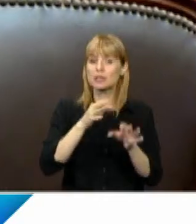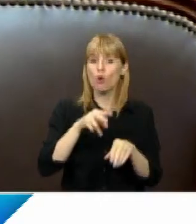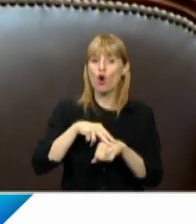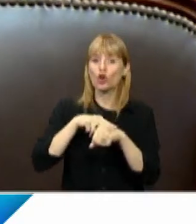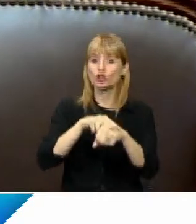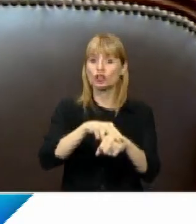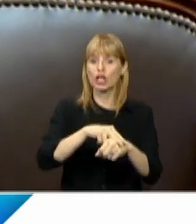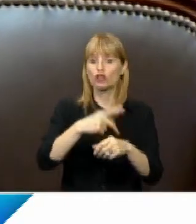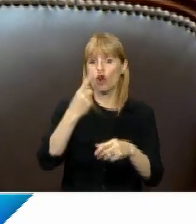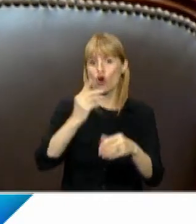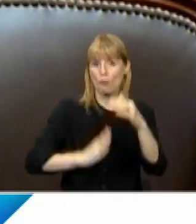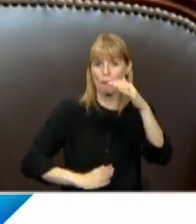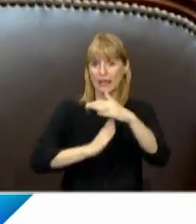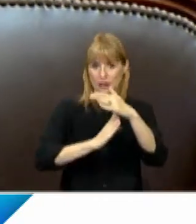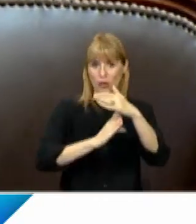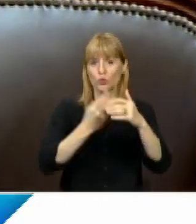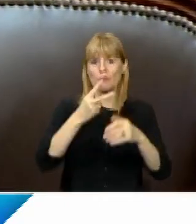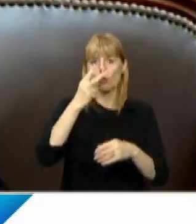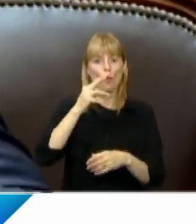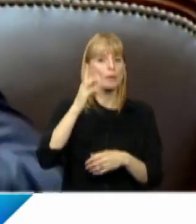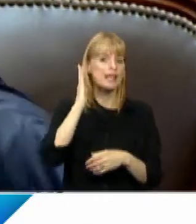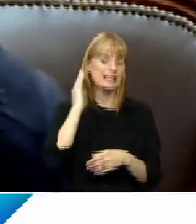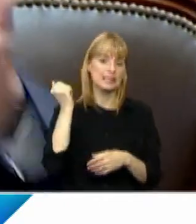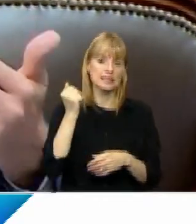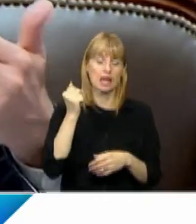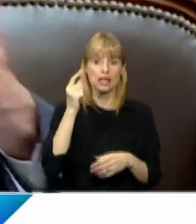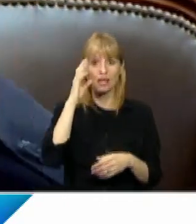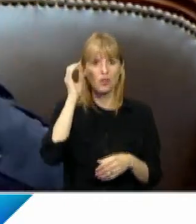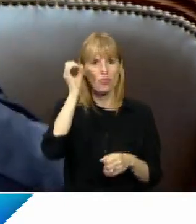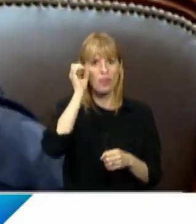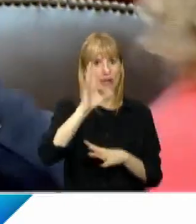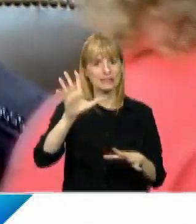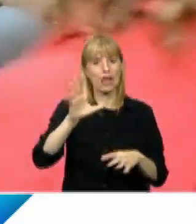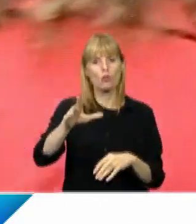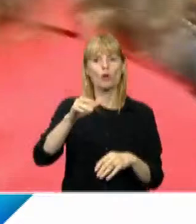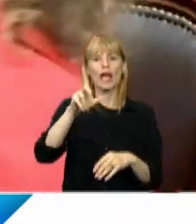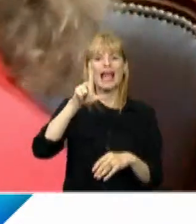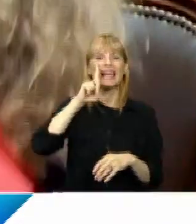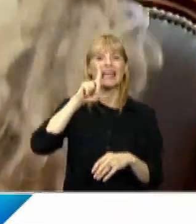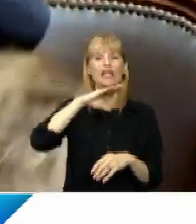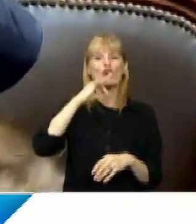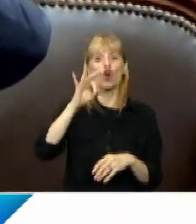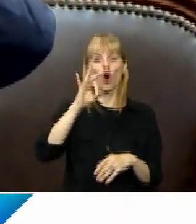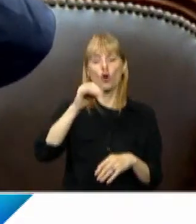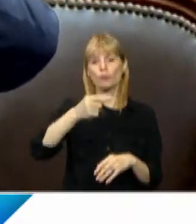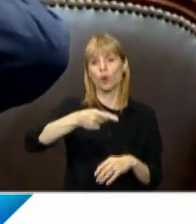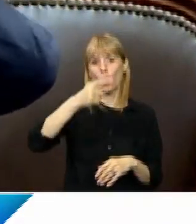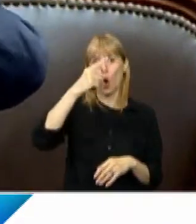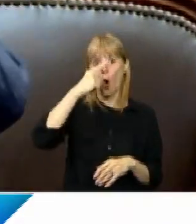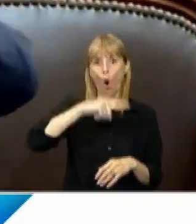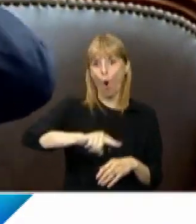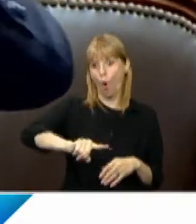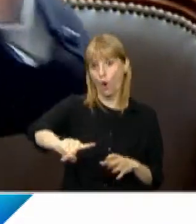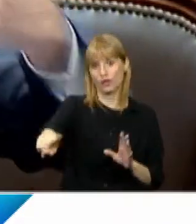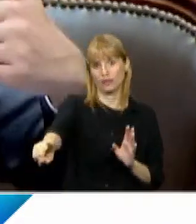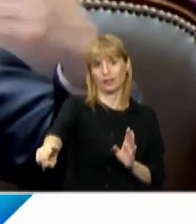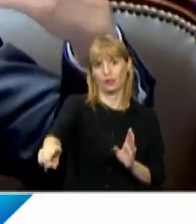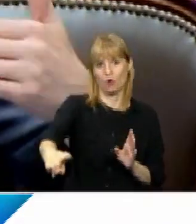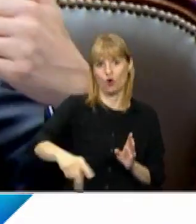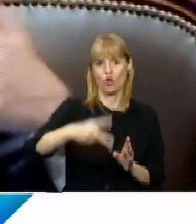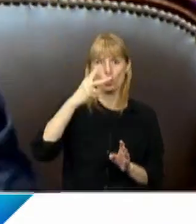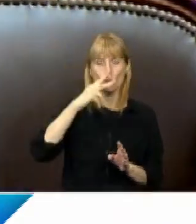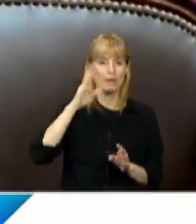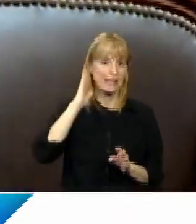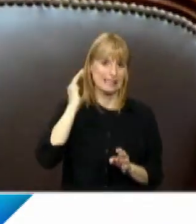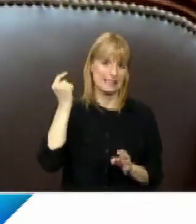en 2016, sería un escándalo, porque Ariel Lijo hubiese salido último, no solo en el 2016, en la estadística que todos